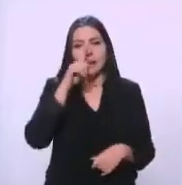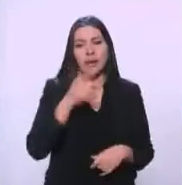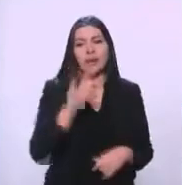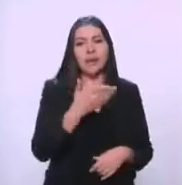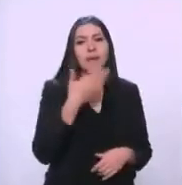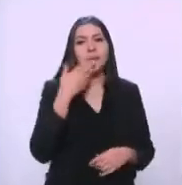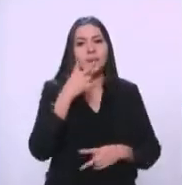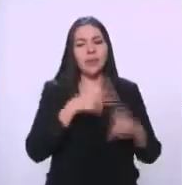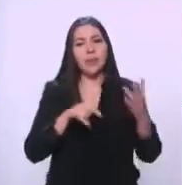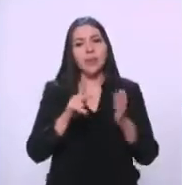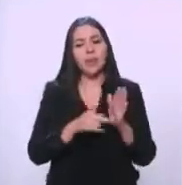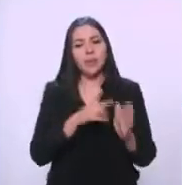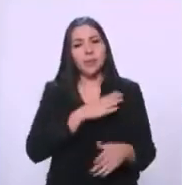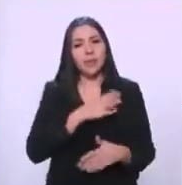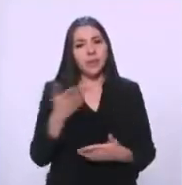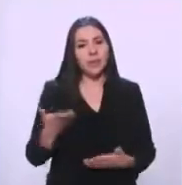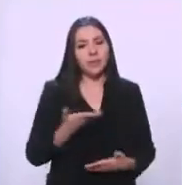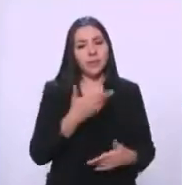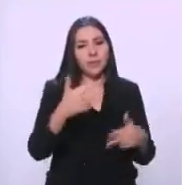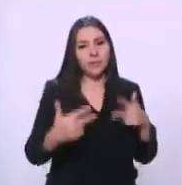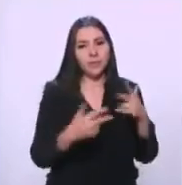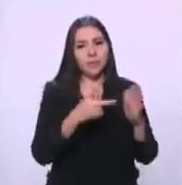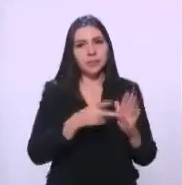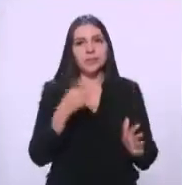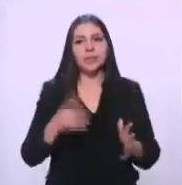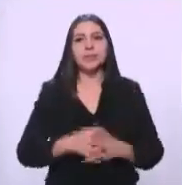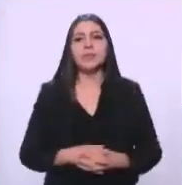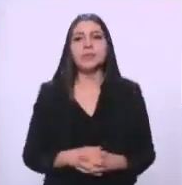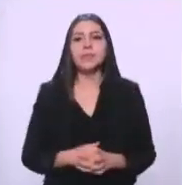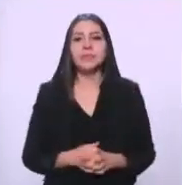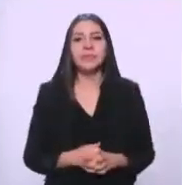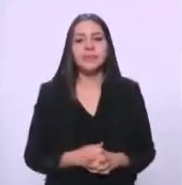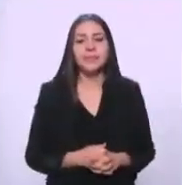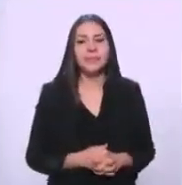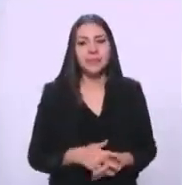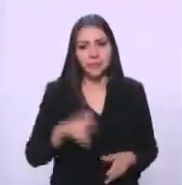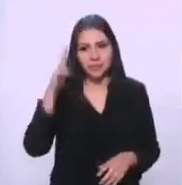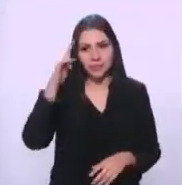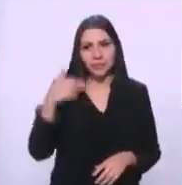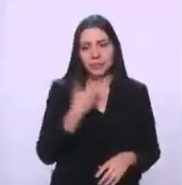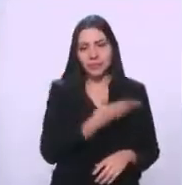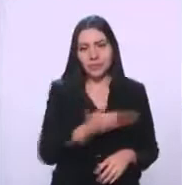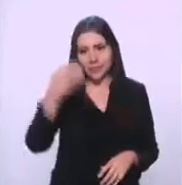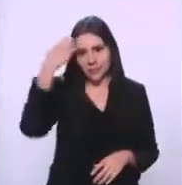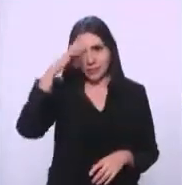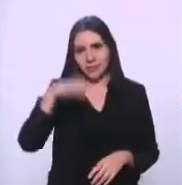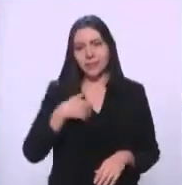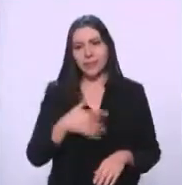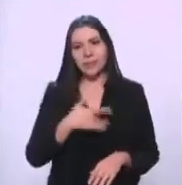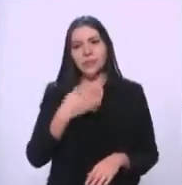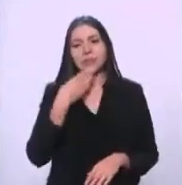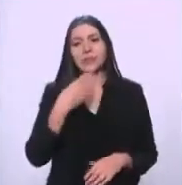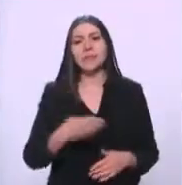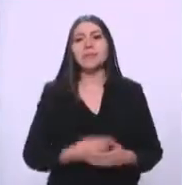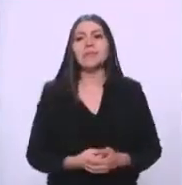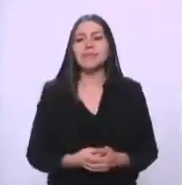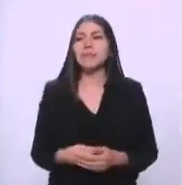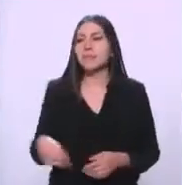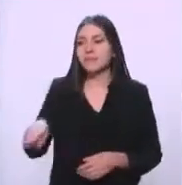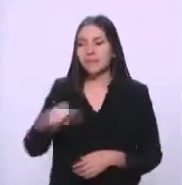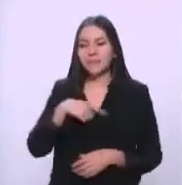bueno tenerte otra vez con nosotros. Hola, los he extrañado, muy bien. Ya sé, nosotros también, Dana. Oye,